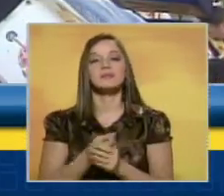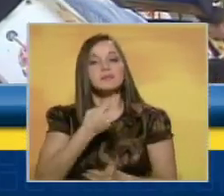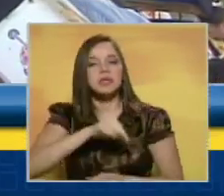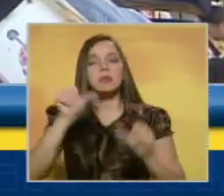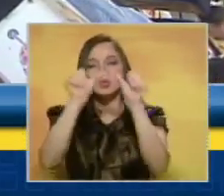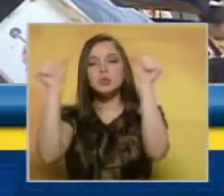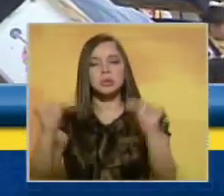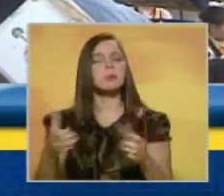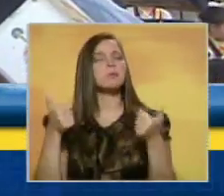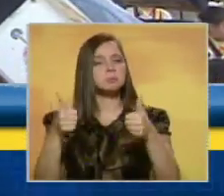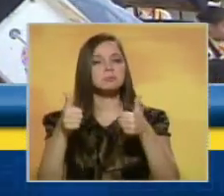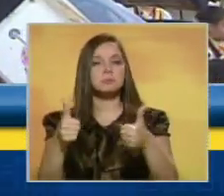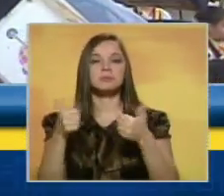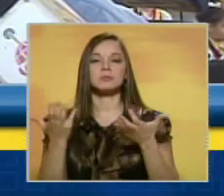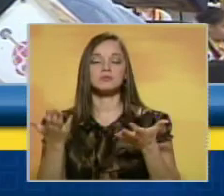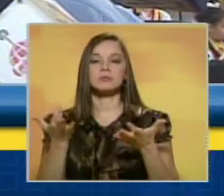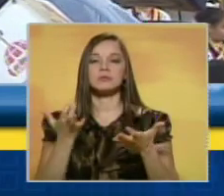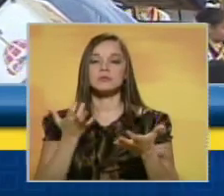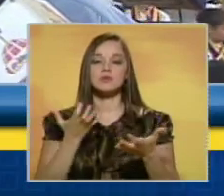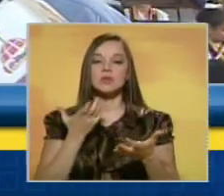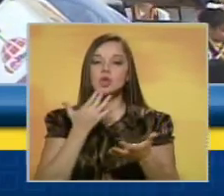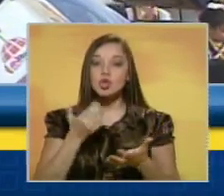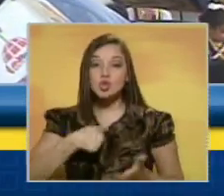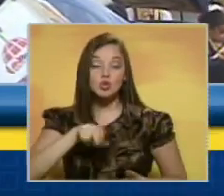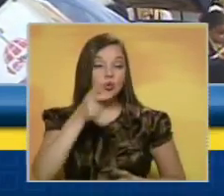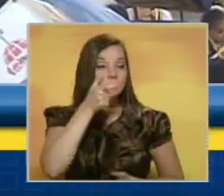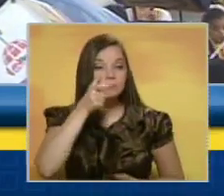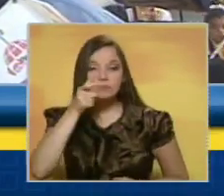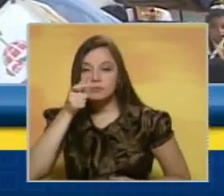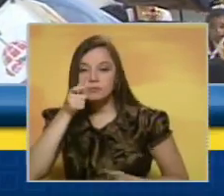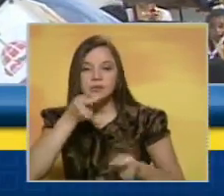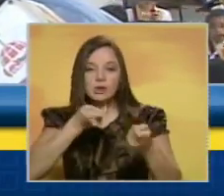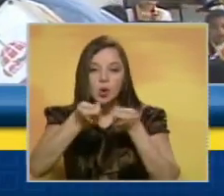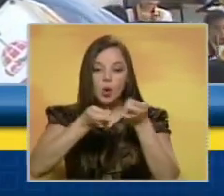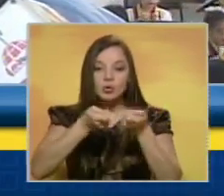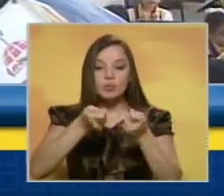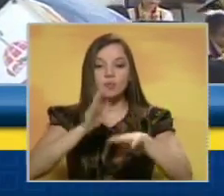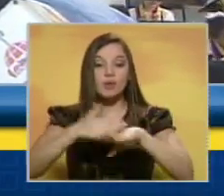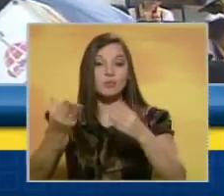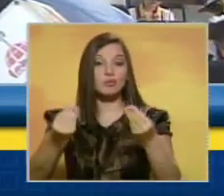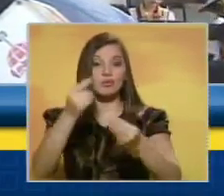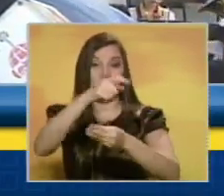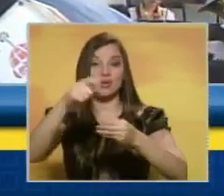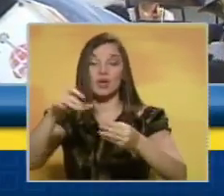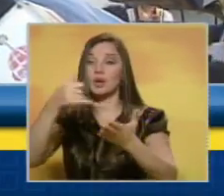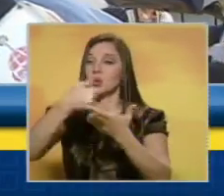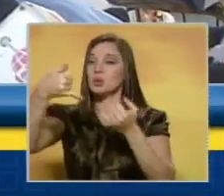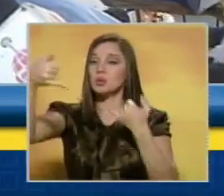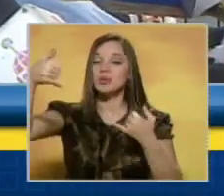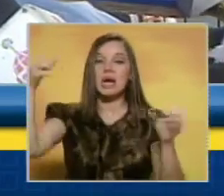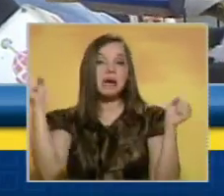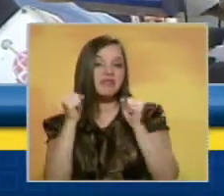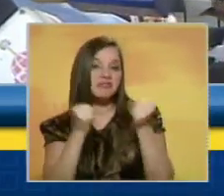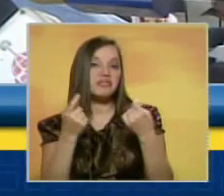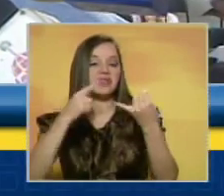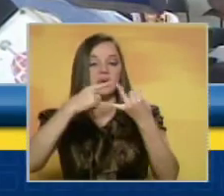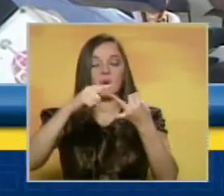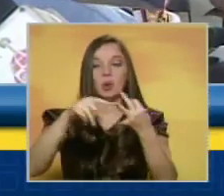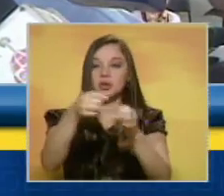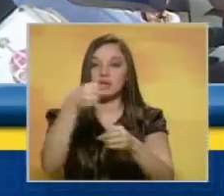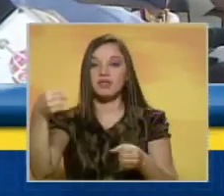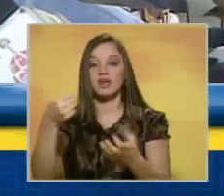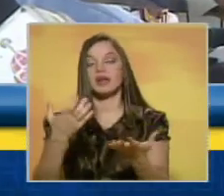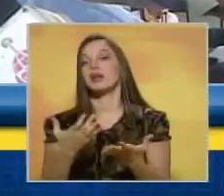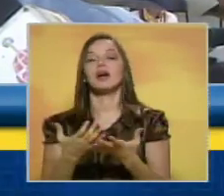estable. Si seguimos controlando, como lo hemos hecho hasta ahora, la demanda en valores alrededor de